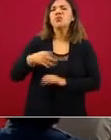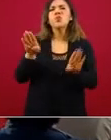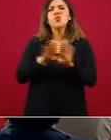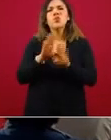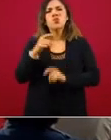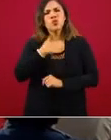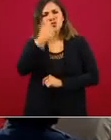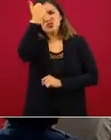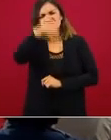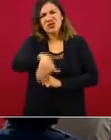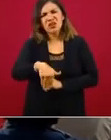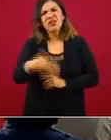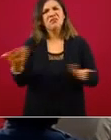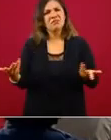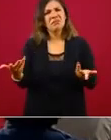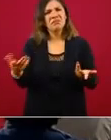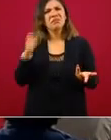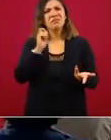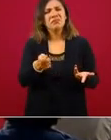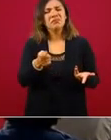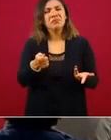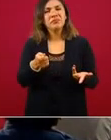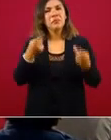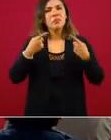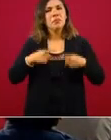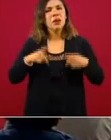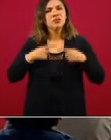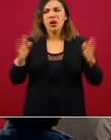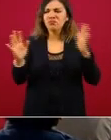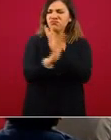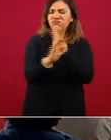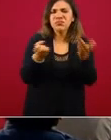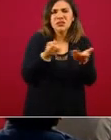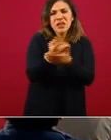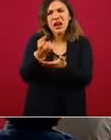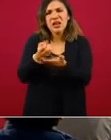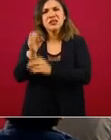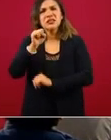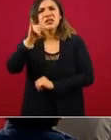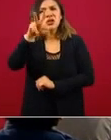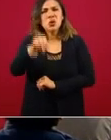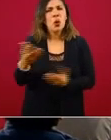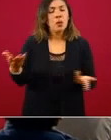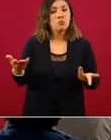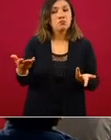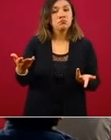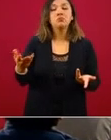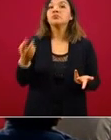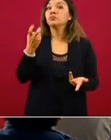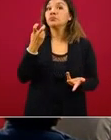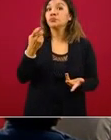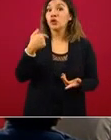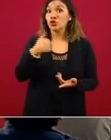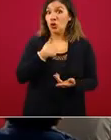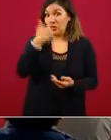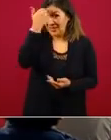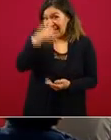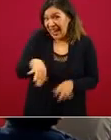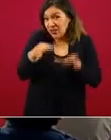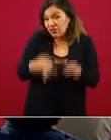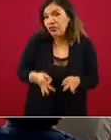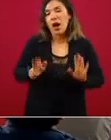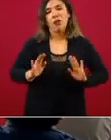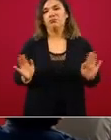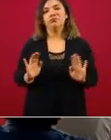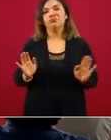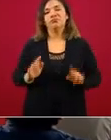sabíamos nosotros que la gente se movía o no se movía. Y en realidad es que nosotros no lo sabemos,